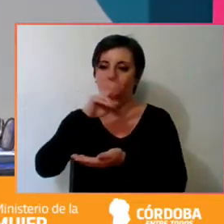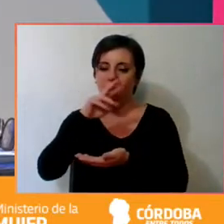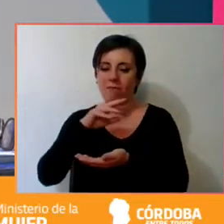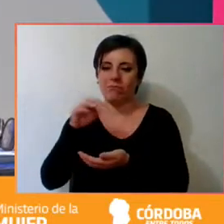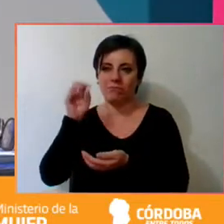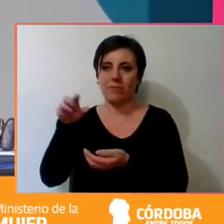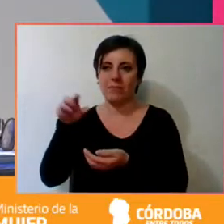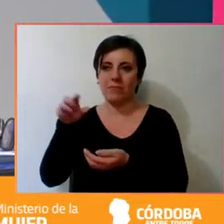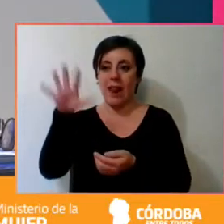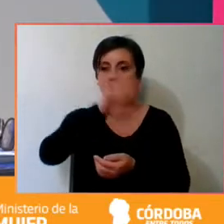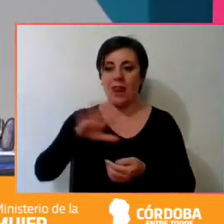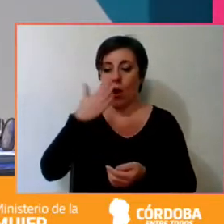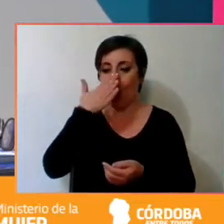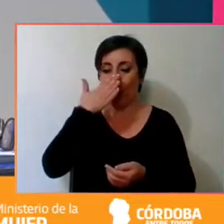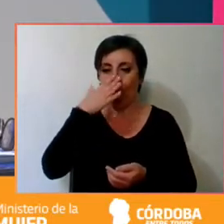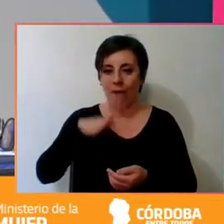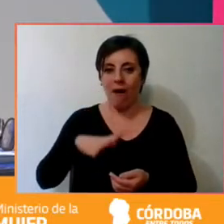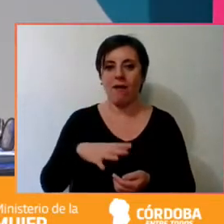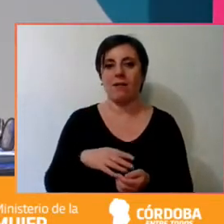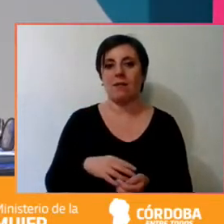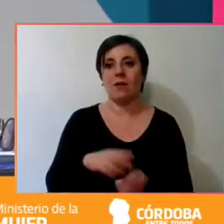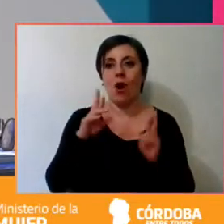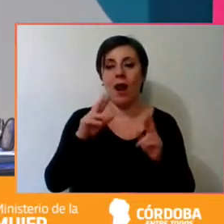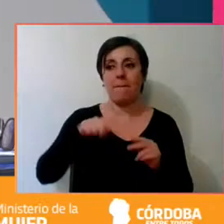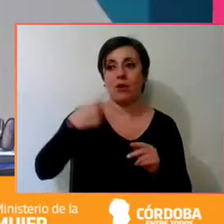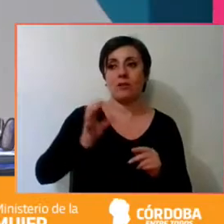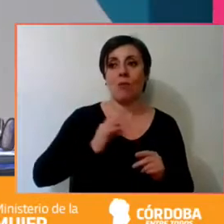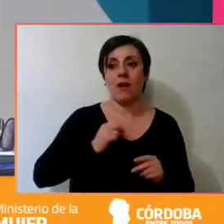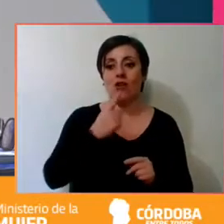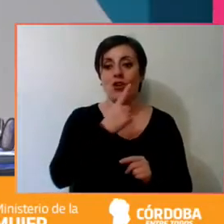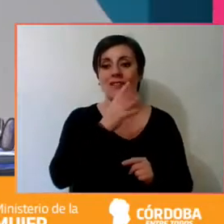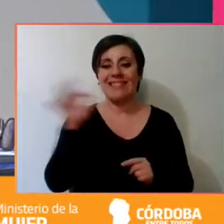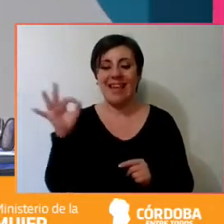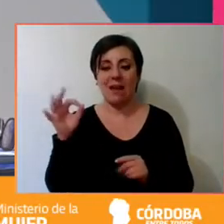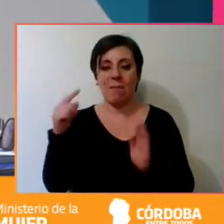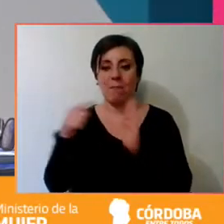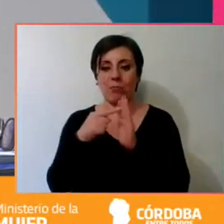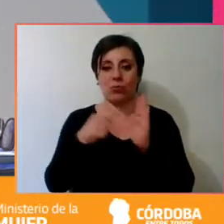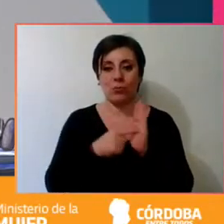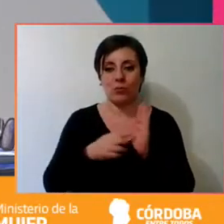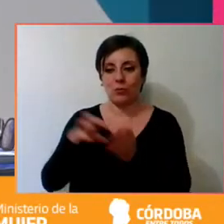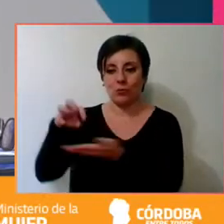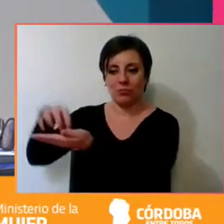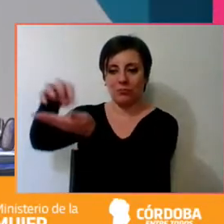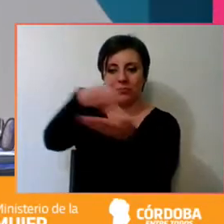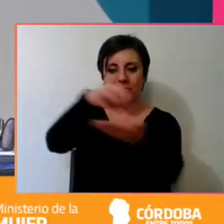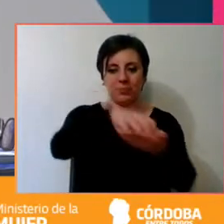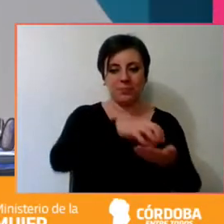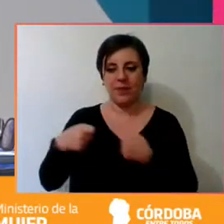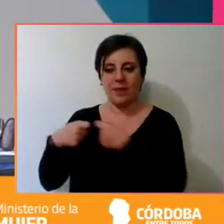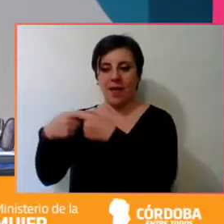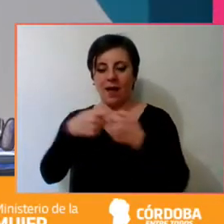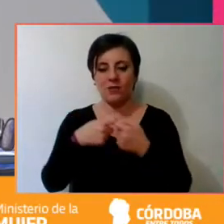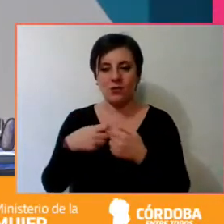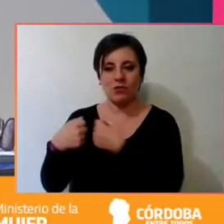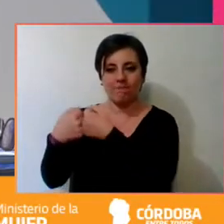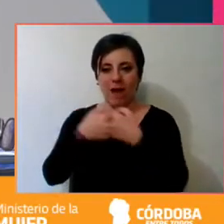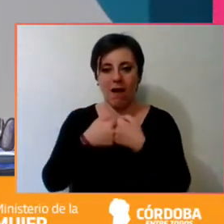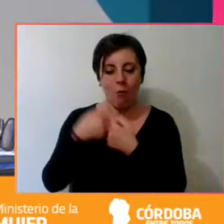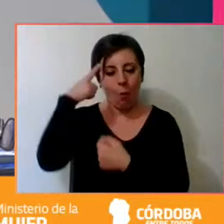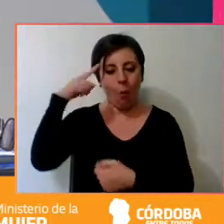al año próximo con 100 puntos. Tenemos una gran alianza con intendentes, intendentas, con equipos